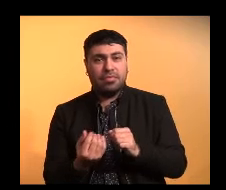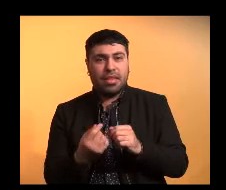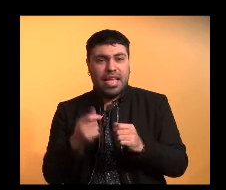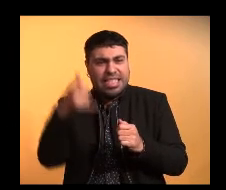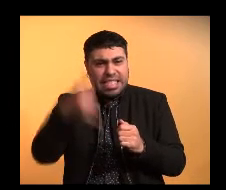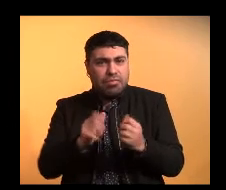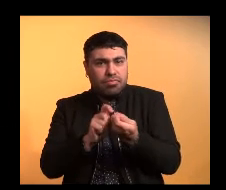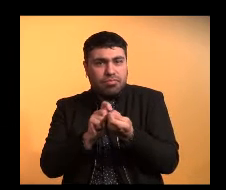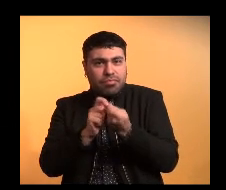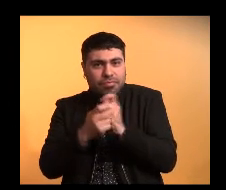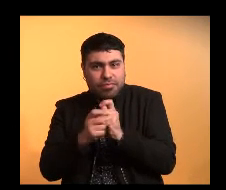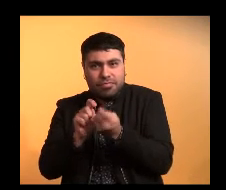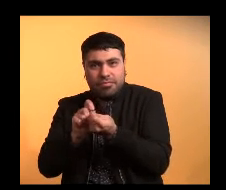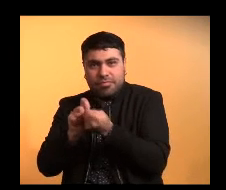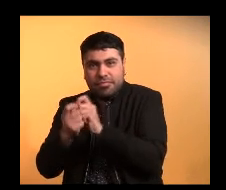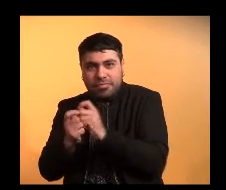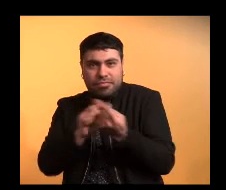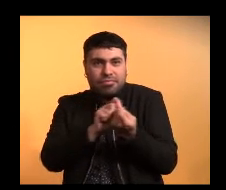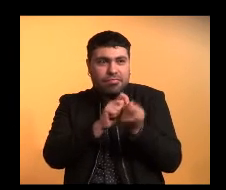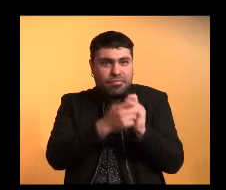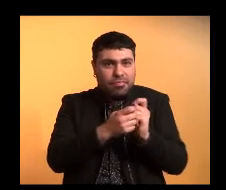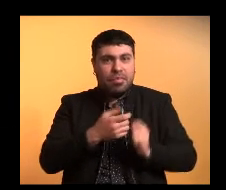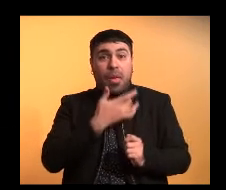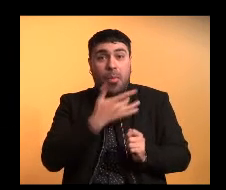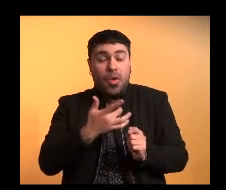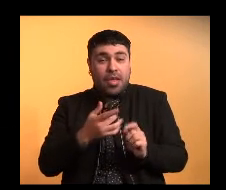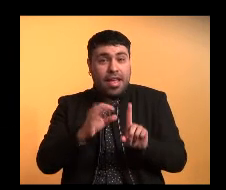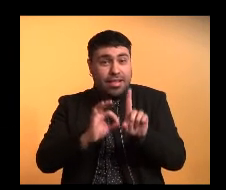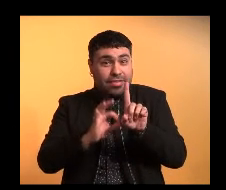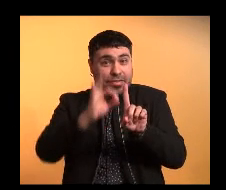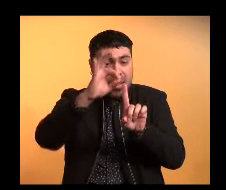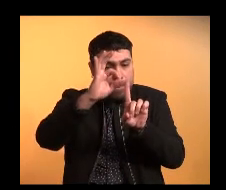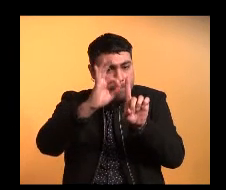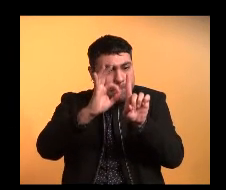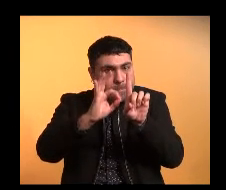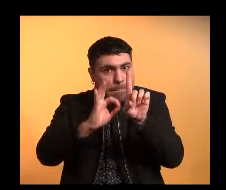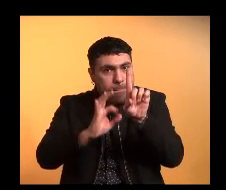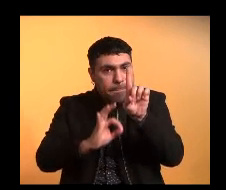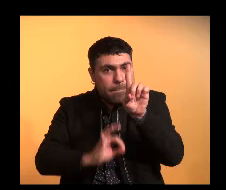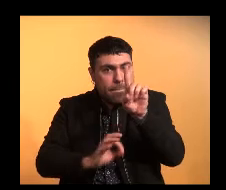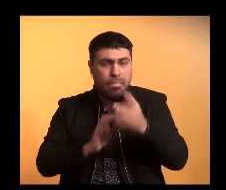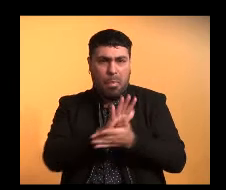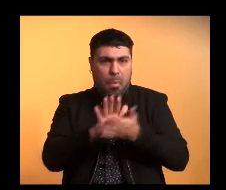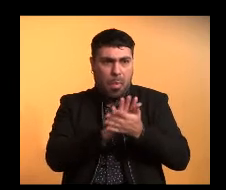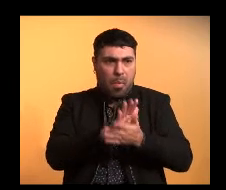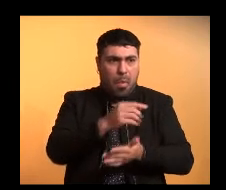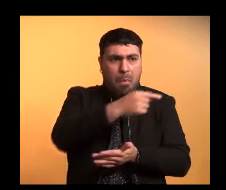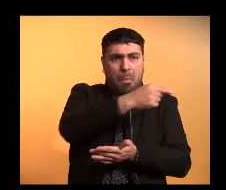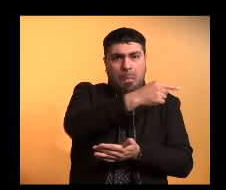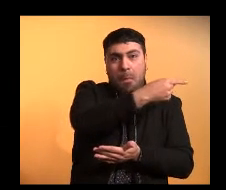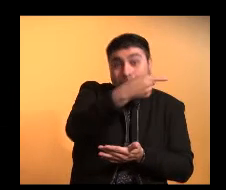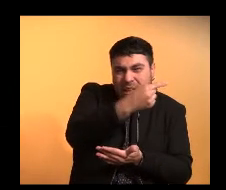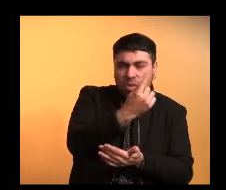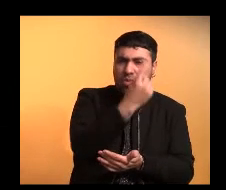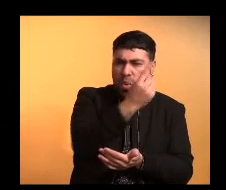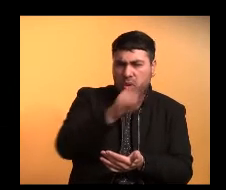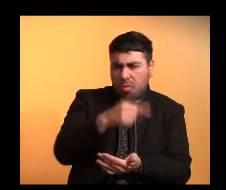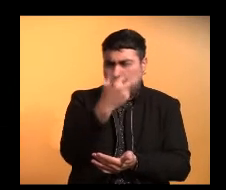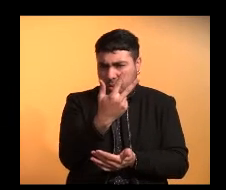Por mencionarles un dato, en el caso de la temperatura del agua de mar, en Antártica va usualmente entre los menos 1,8 hasta